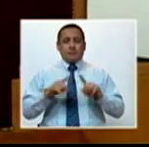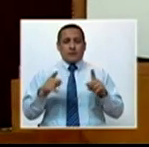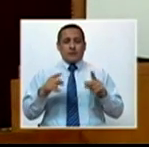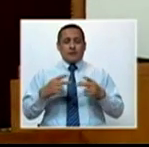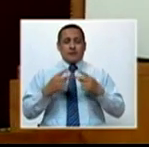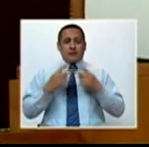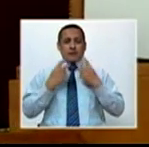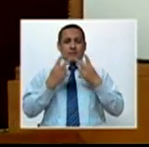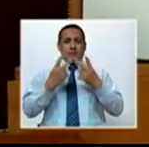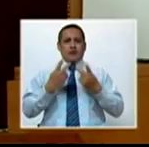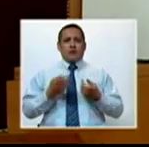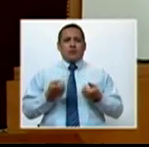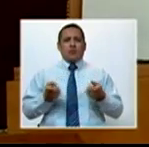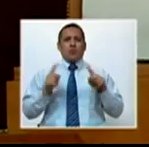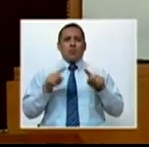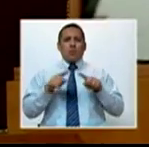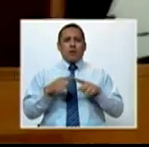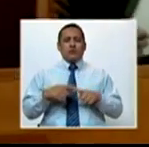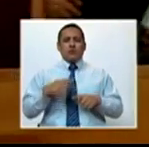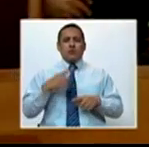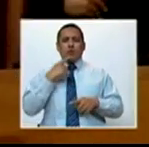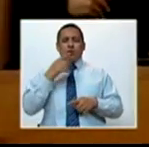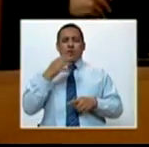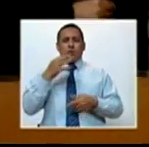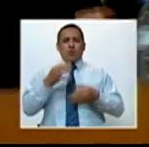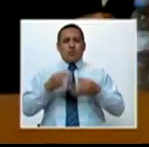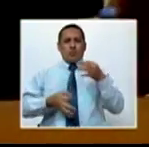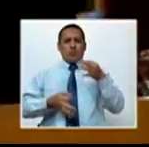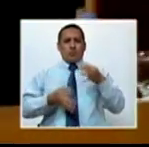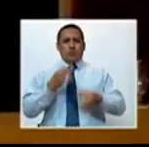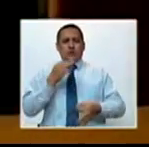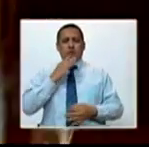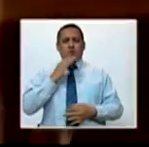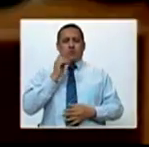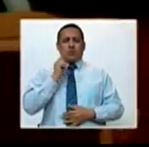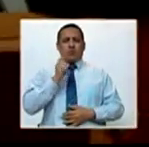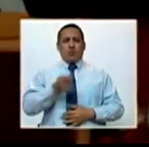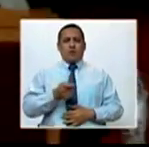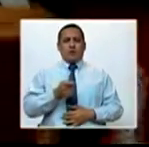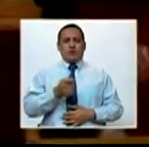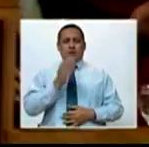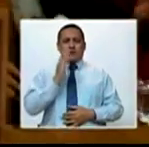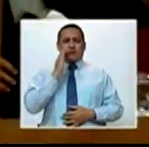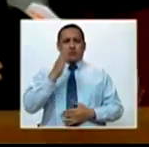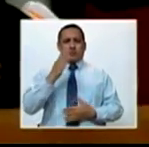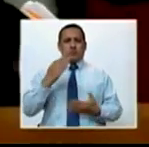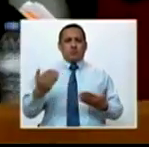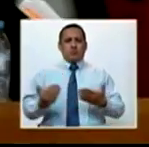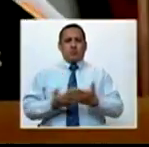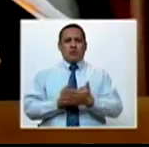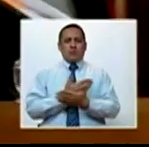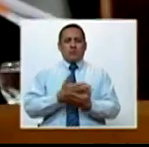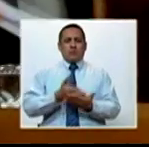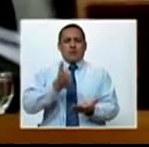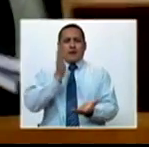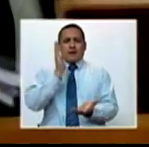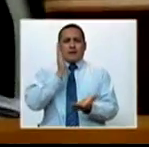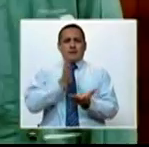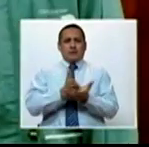De hecho, pasa cuando el tribunal encargado de dictar una nueva